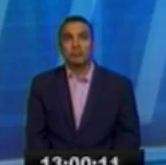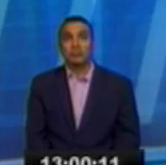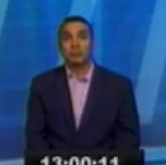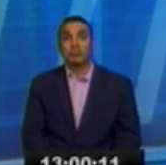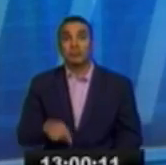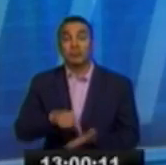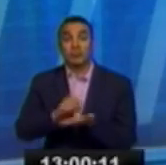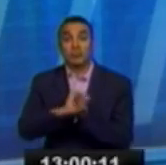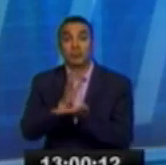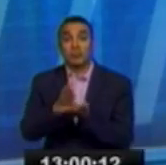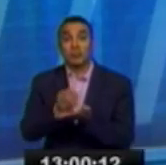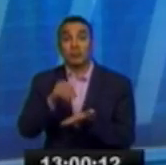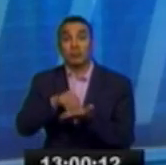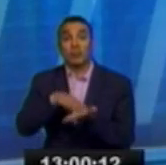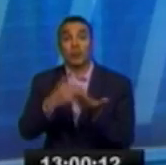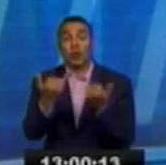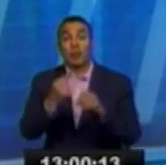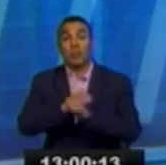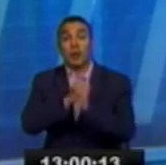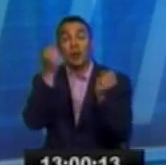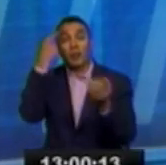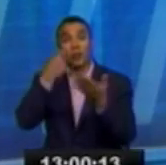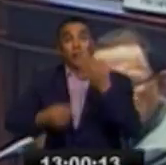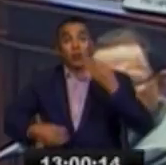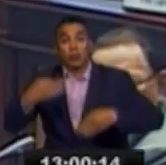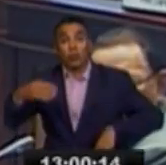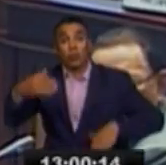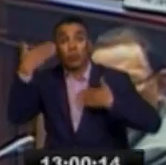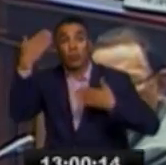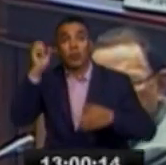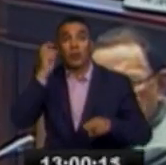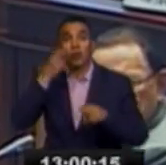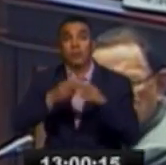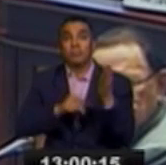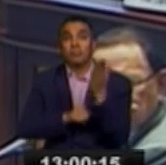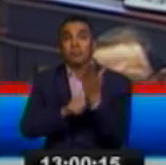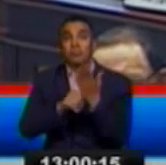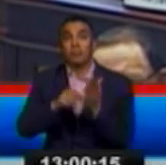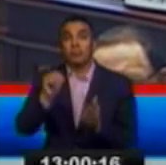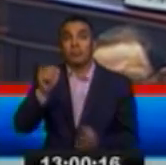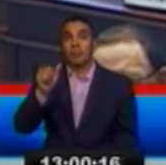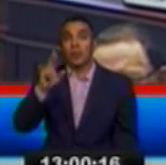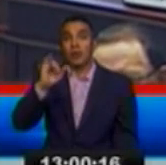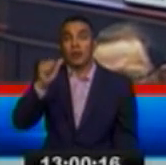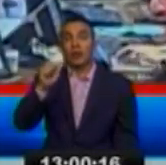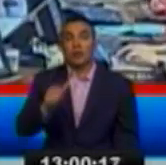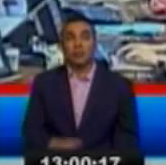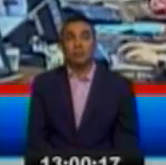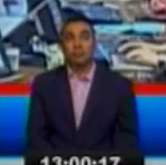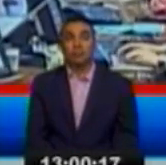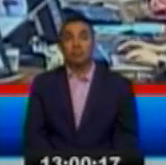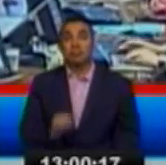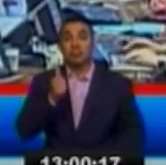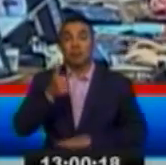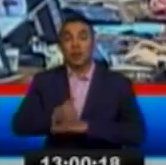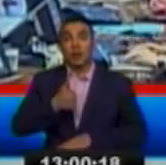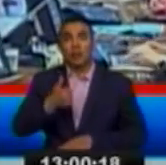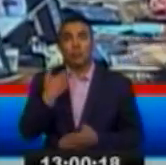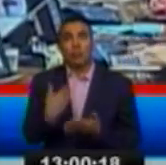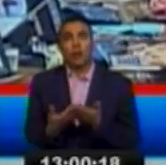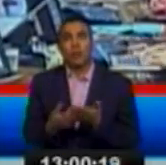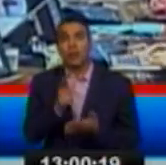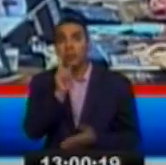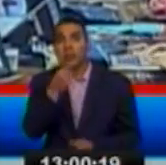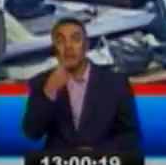Y el Pleno de la Asamblea se instaló esta mañana para el juicio político a la ex canciller María Fernanda Espinosa. El principal argumento de